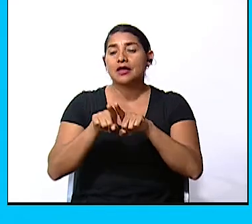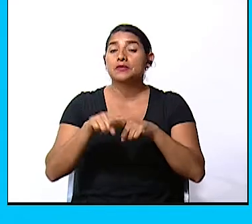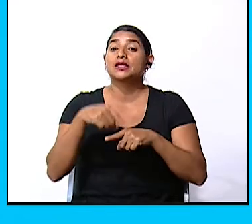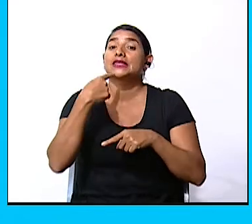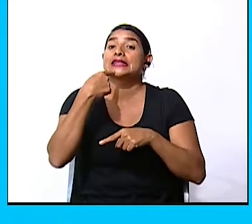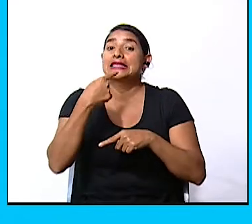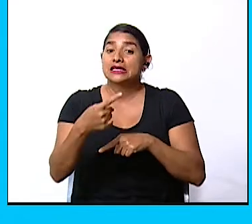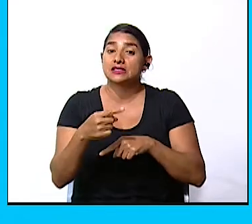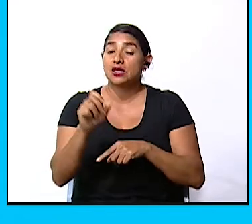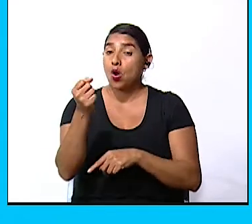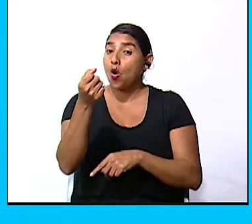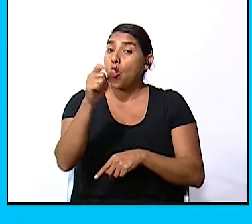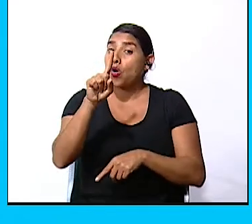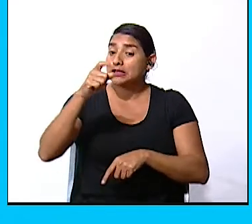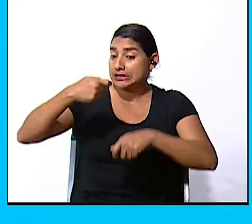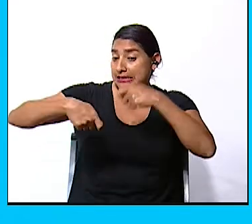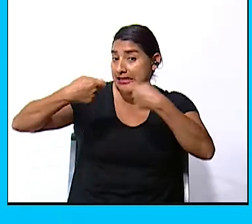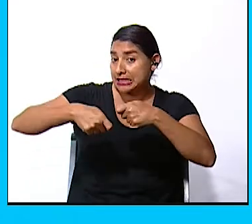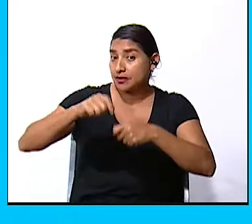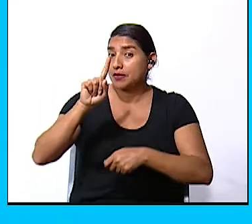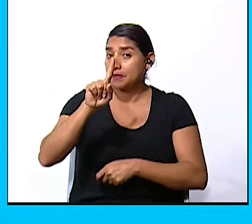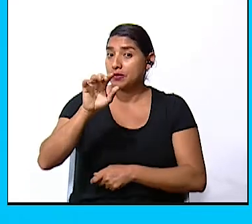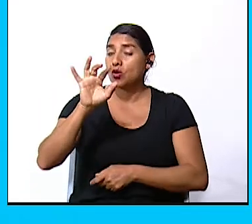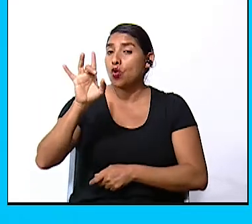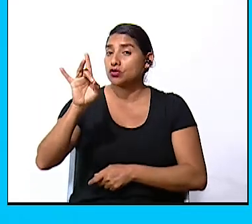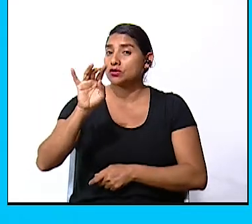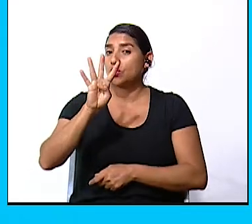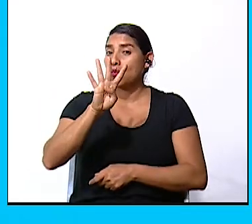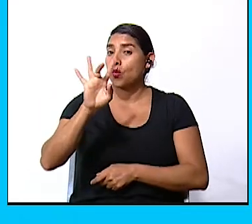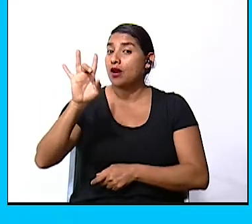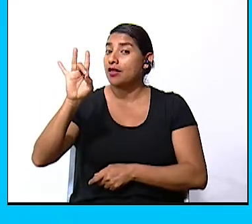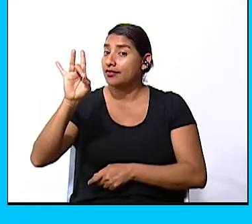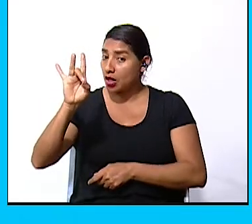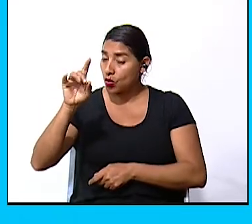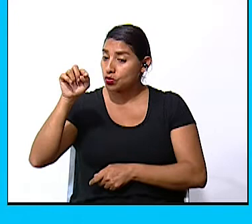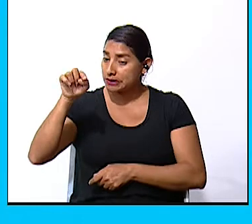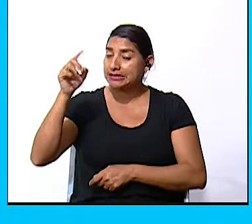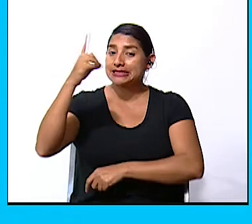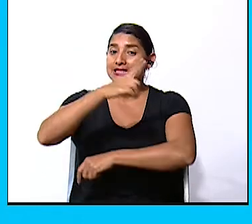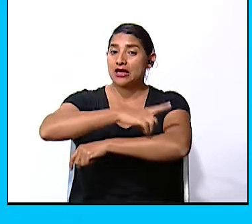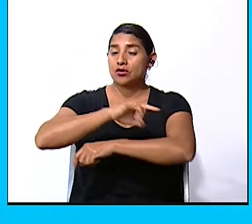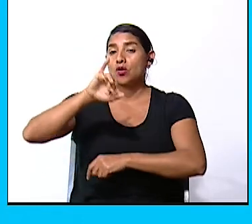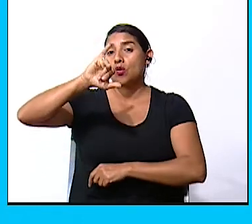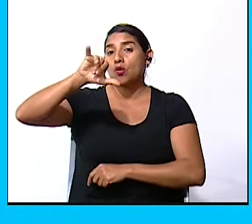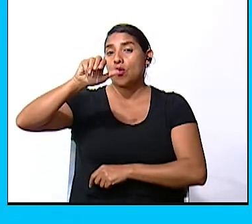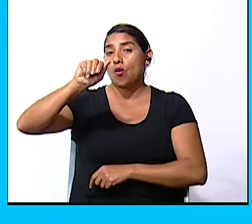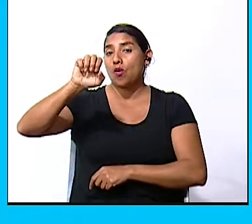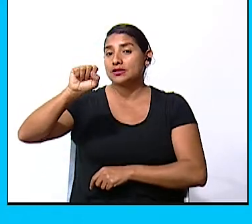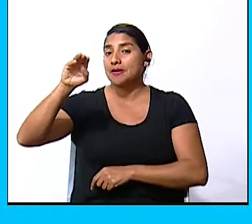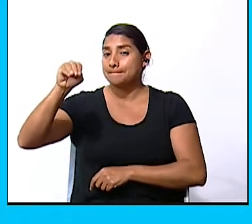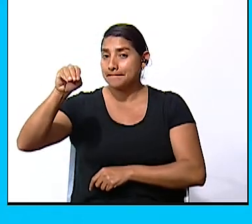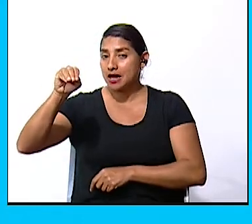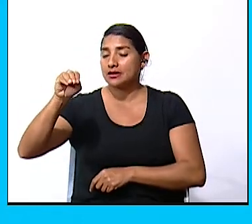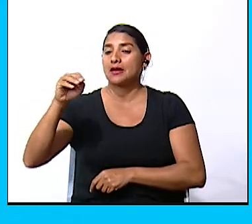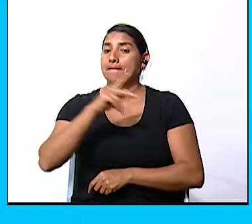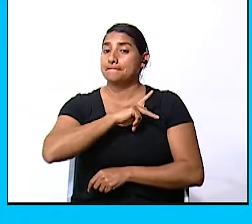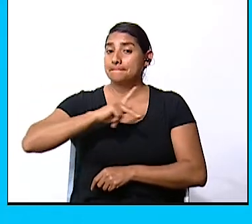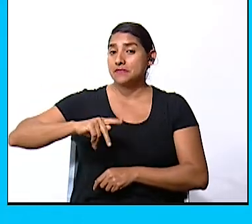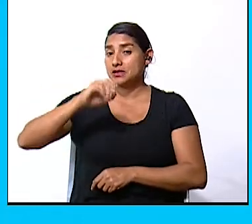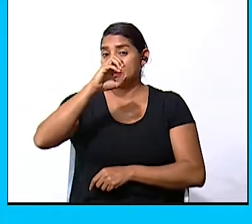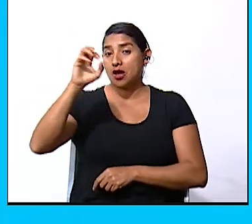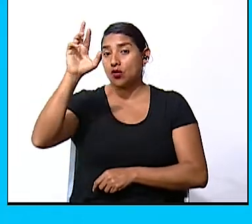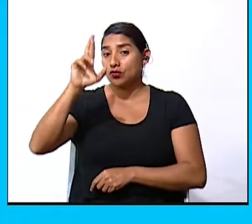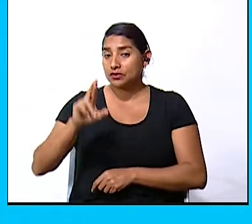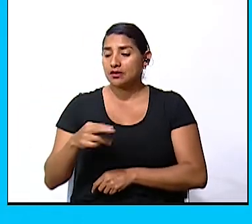que fue el 11 de septiembre de 1848 cuando José María Castro Madriz, presidente de Costa